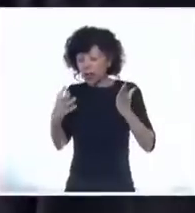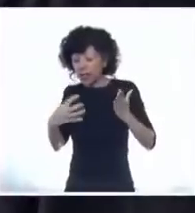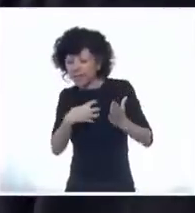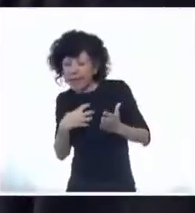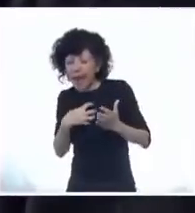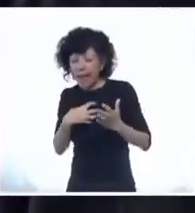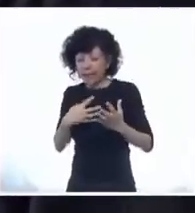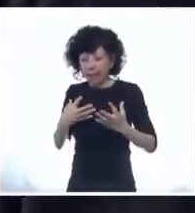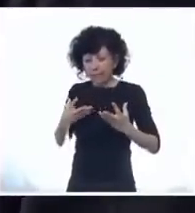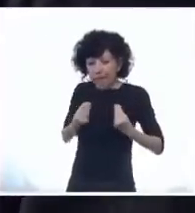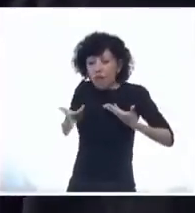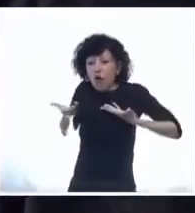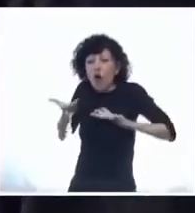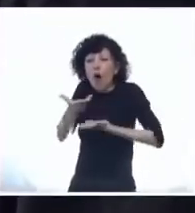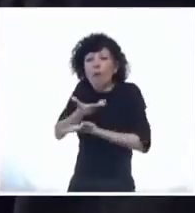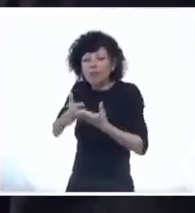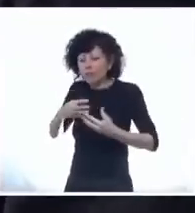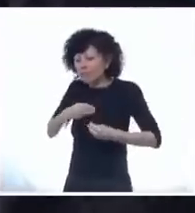temores, frustraciones.